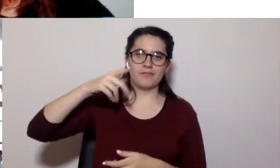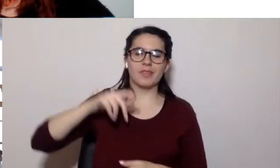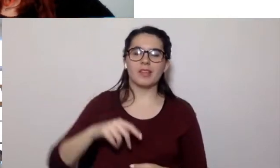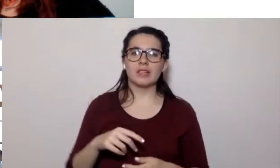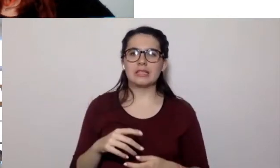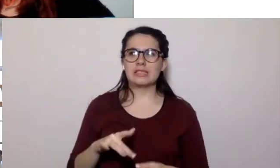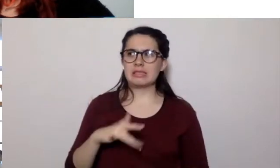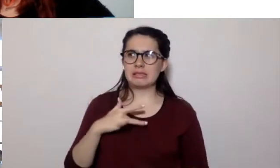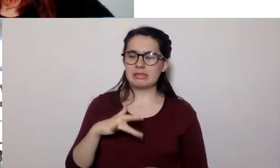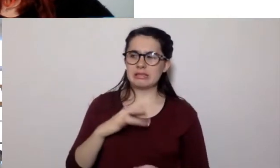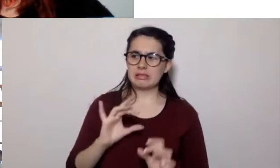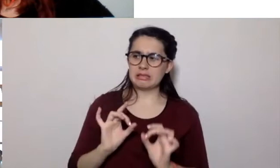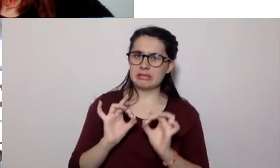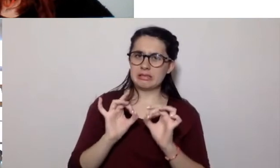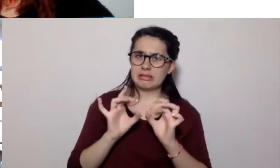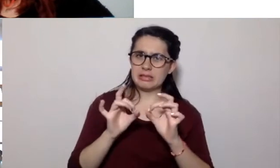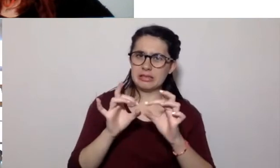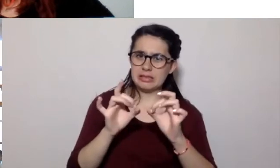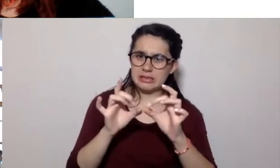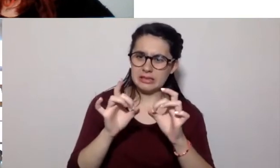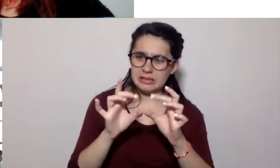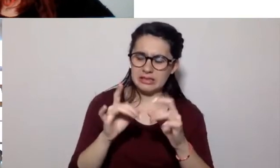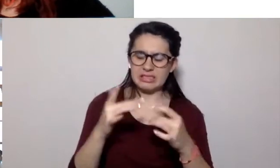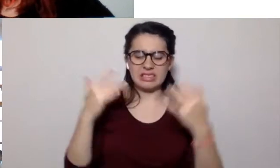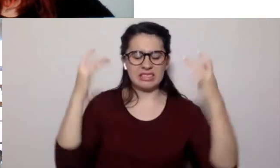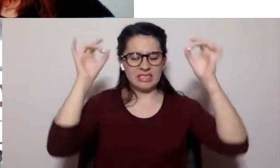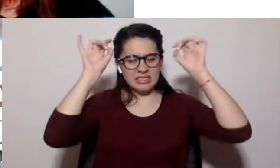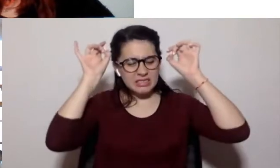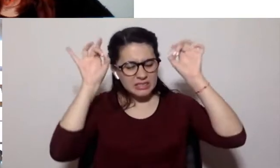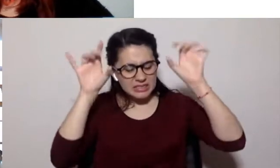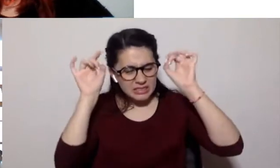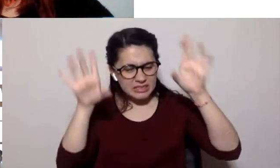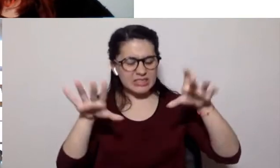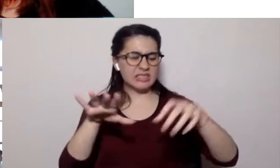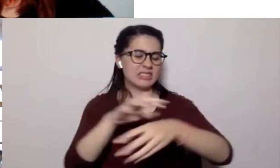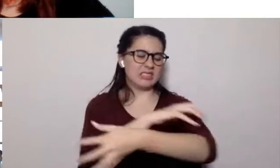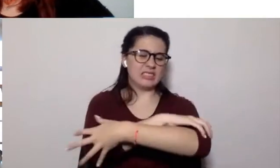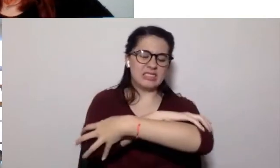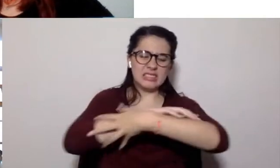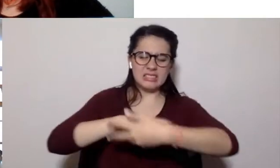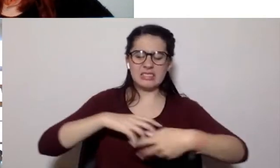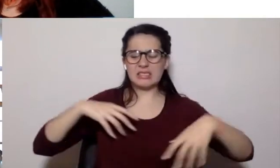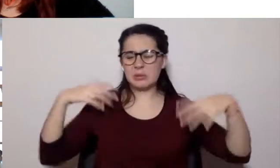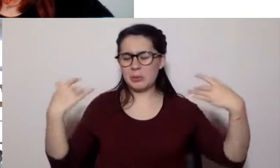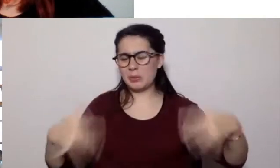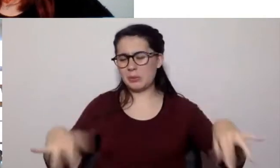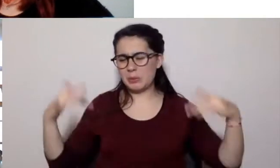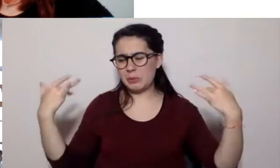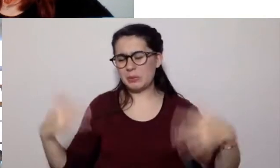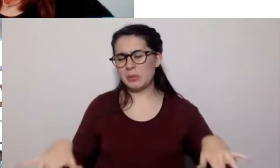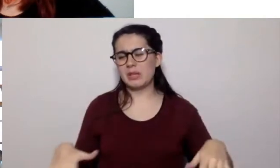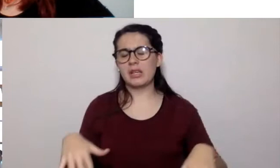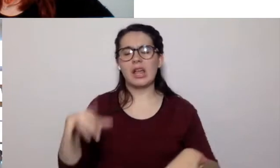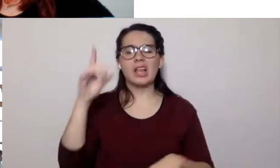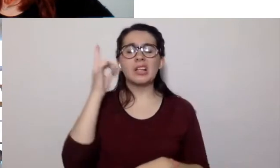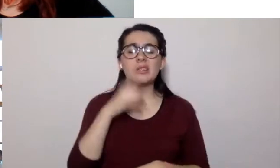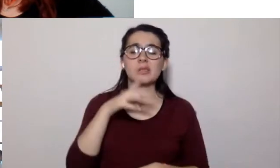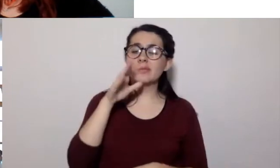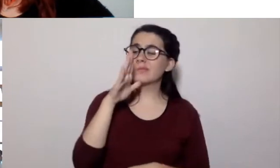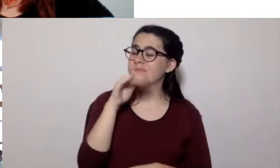Empiezan a sentir todo esto que te acabo de decir, dolores de cabeza, dolores musculares, problemas para dormir,